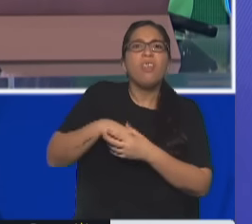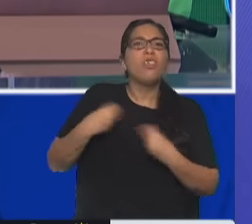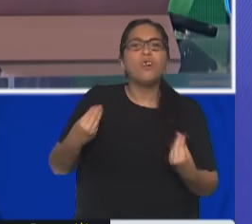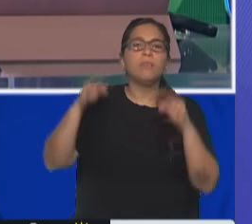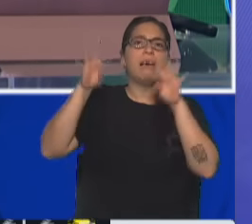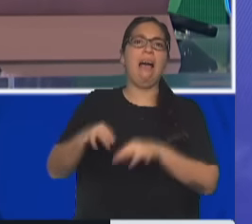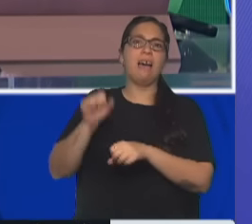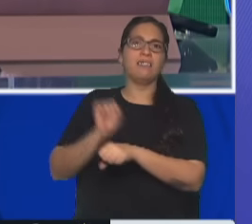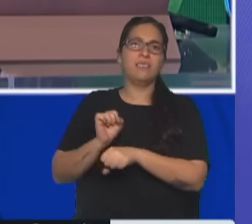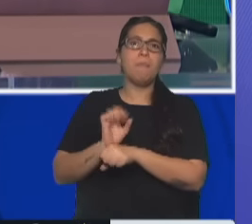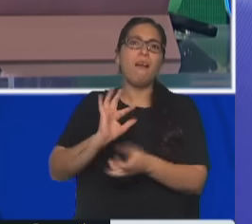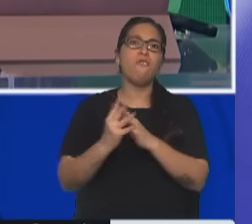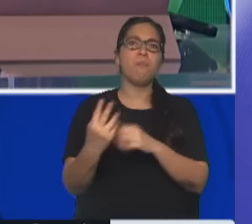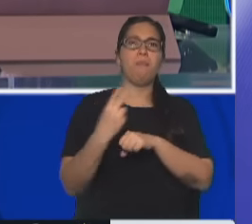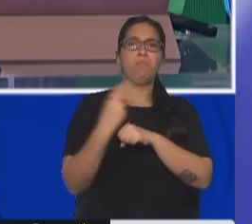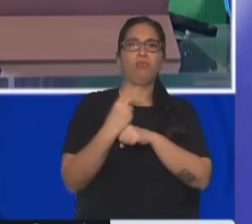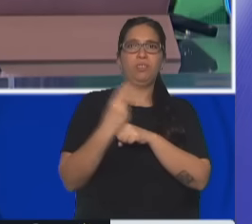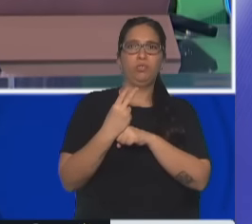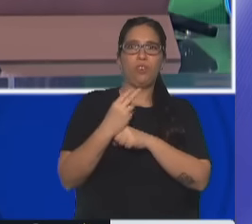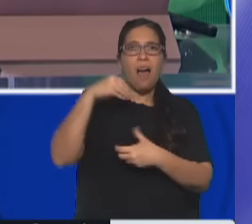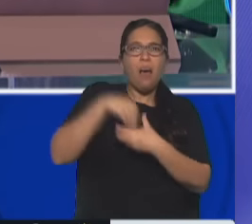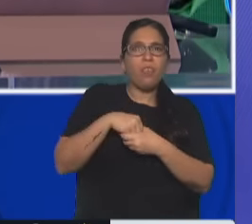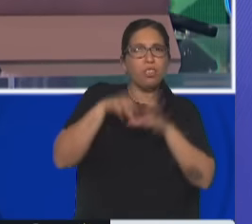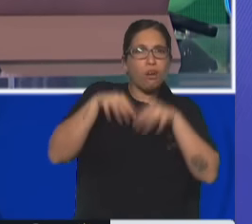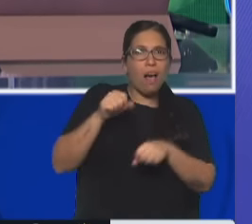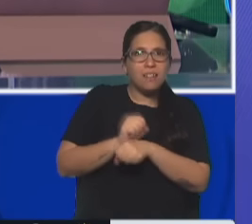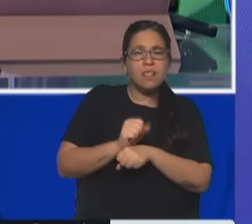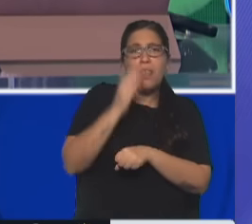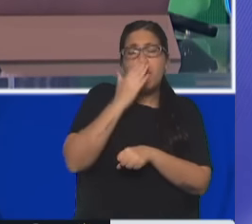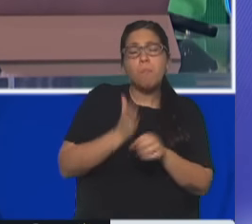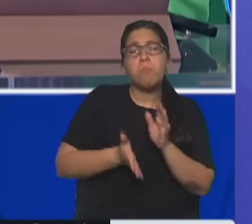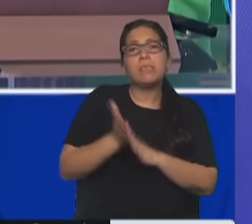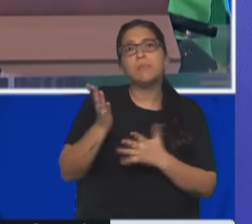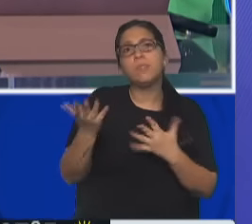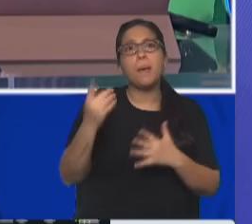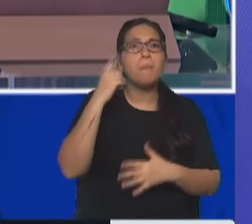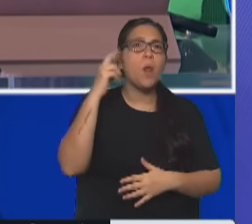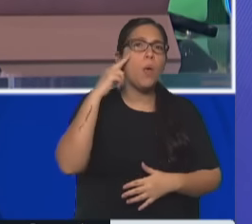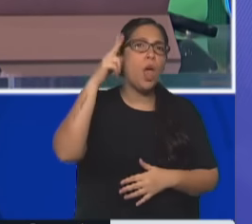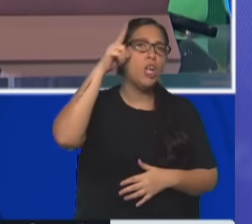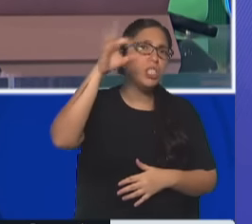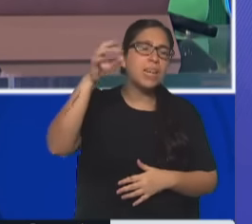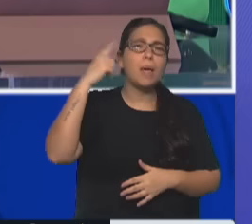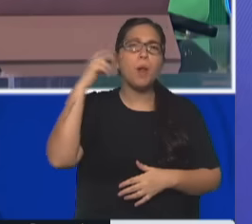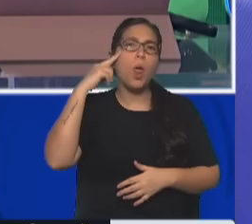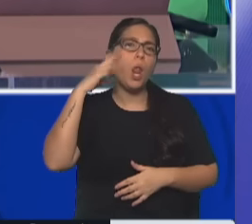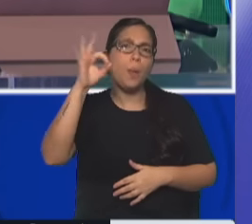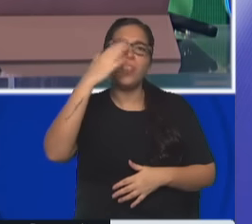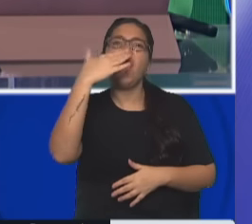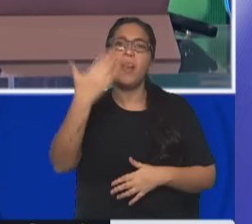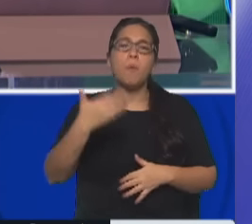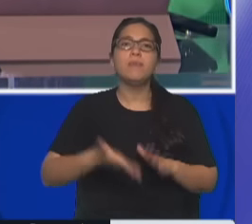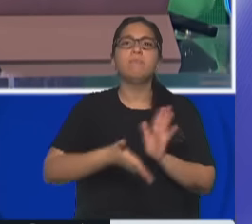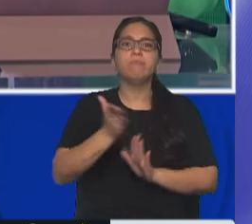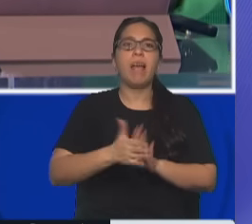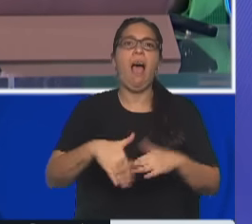primeras demandas tienen que ver con cuestiones más de seguridad dentro de las cárceles y después, ya después de los 80 y de los 90, que empiezan a dedicarse más